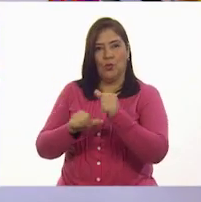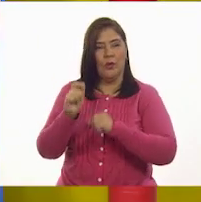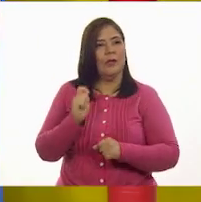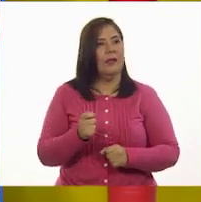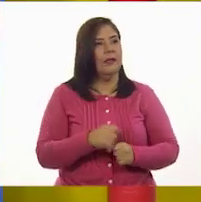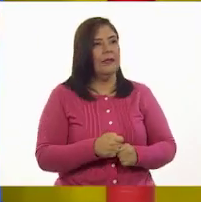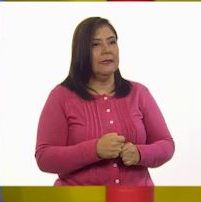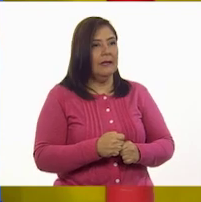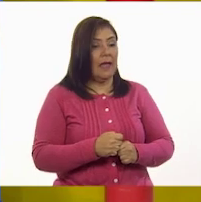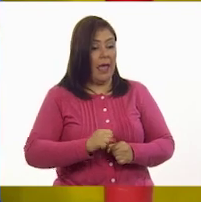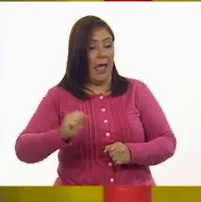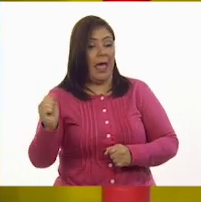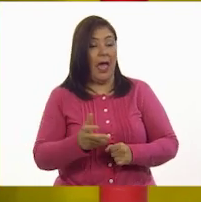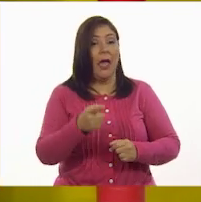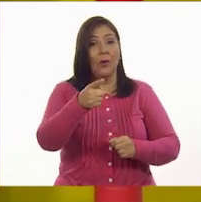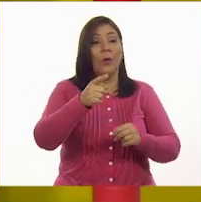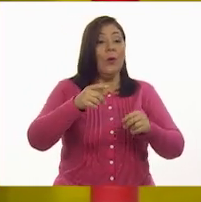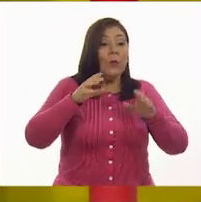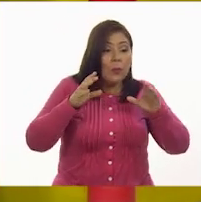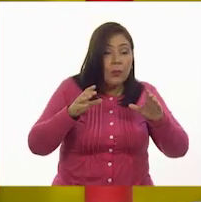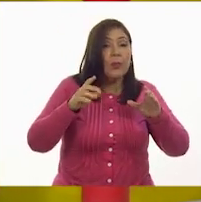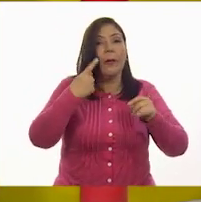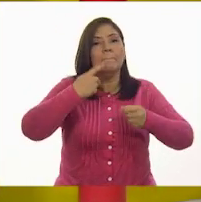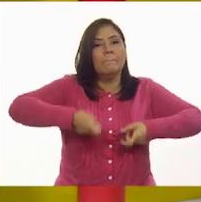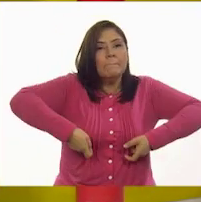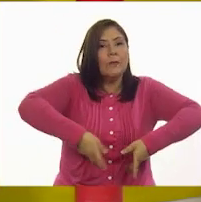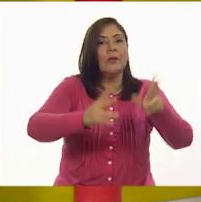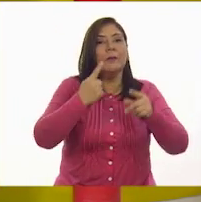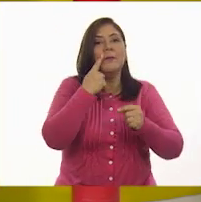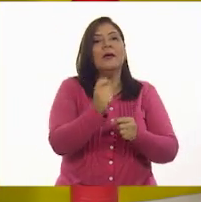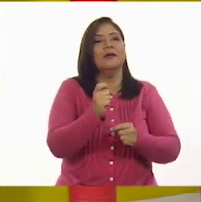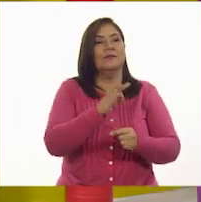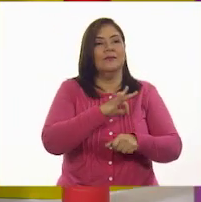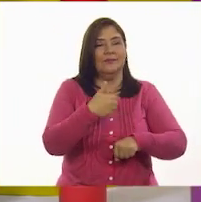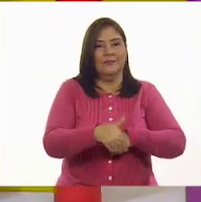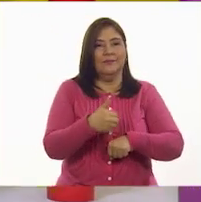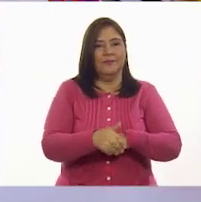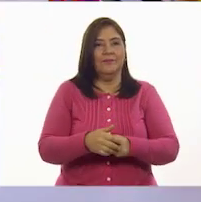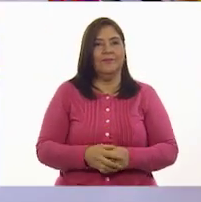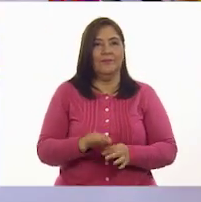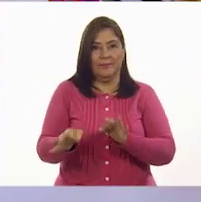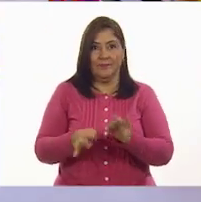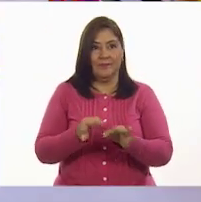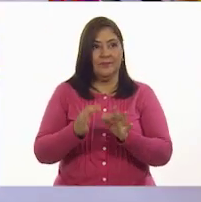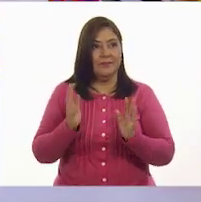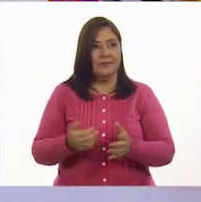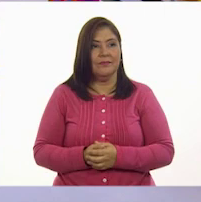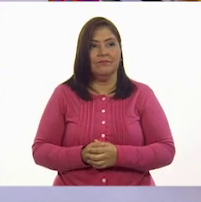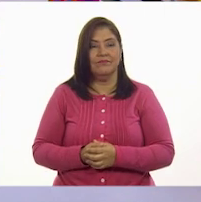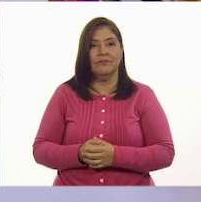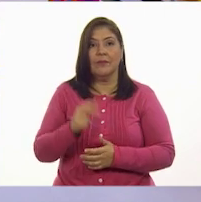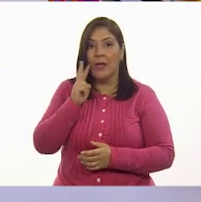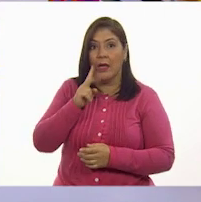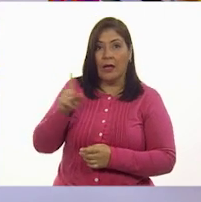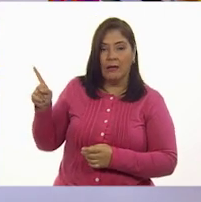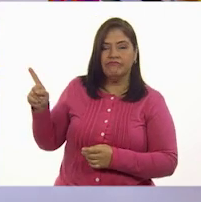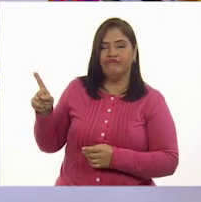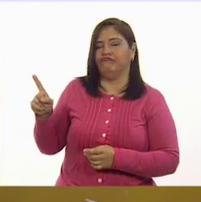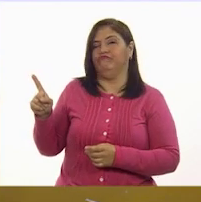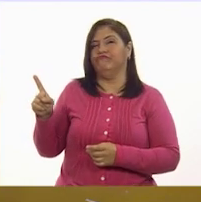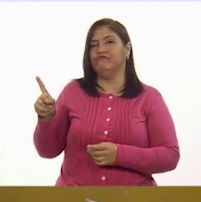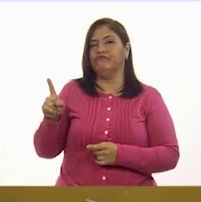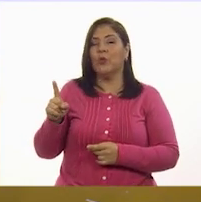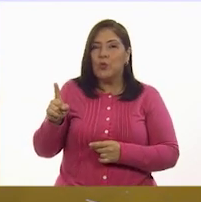dado. Sóplenle fuerte para que salga una buena cantidad. Sóplenle eso. ¿Listo? Y le soplaron muy